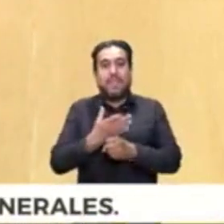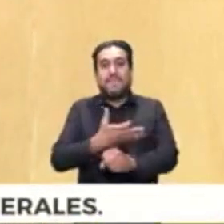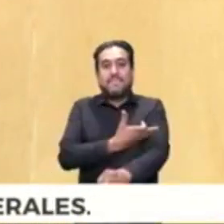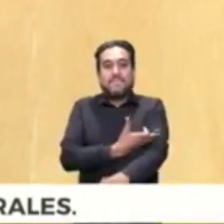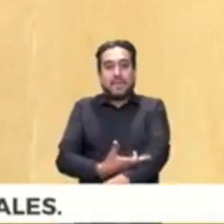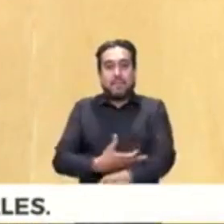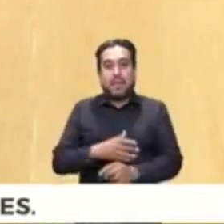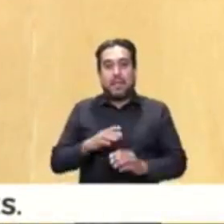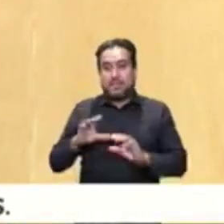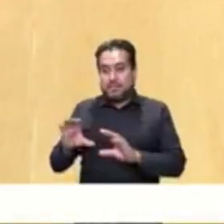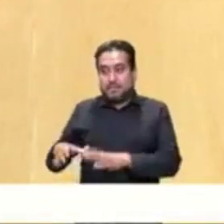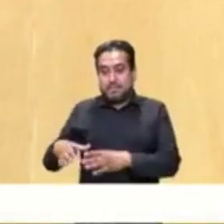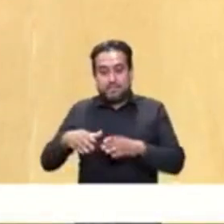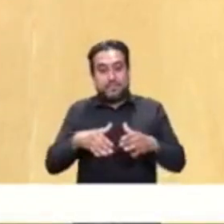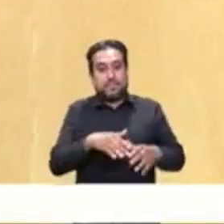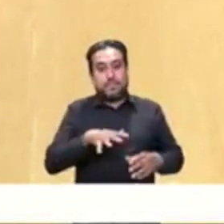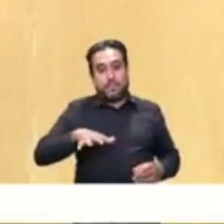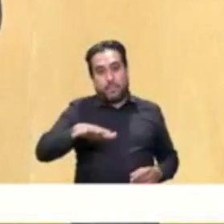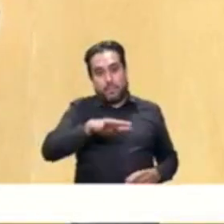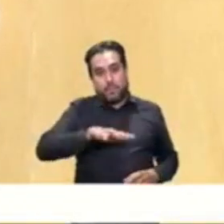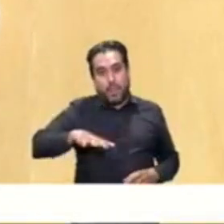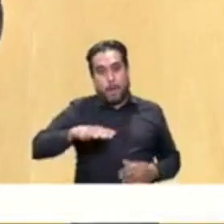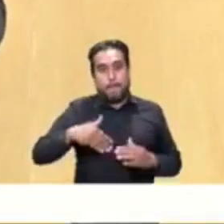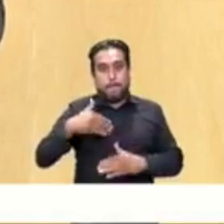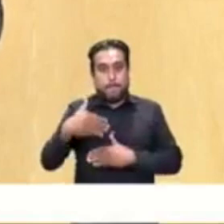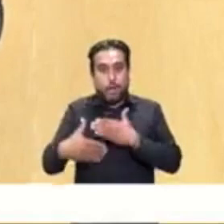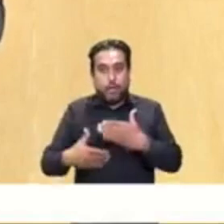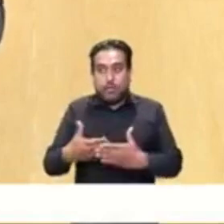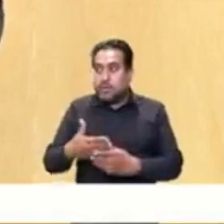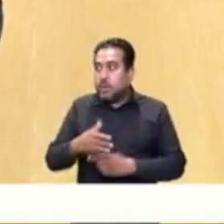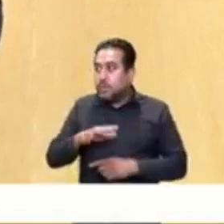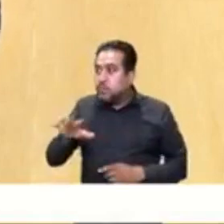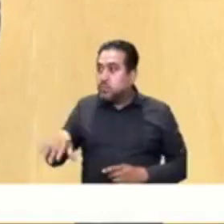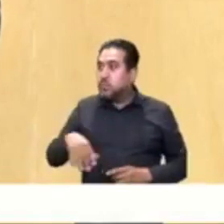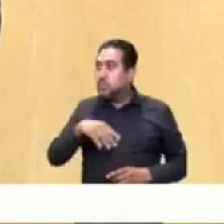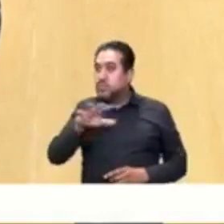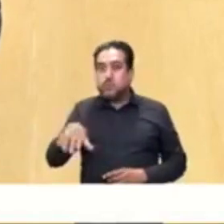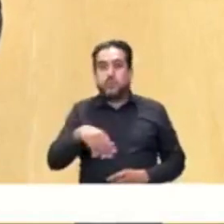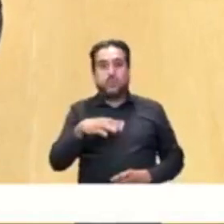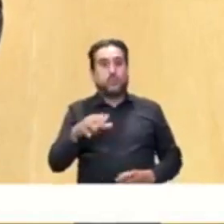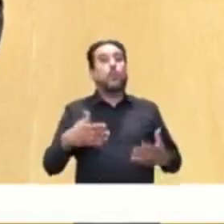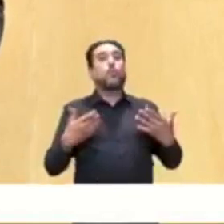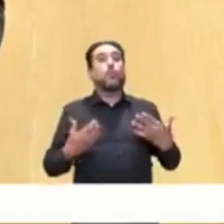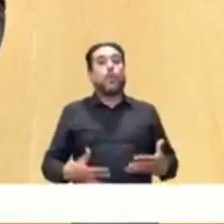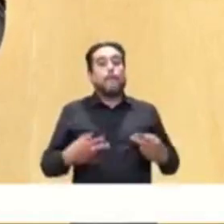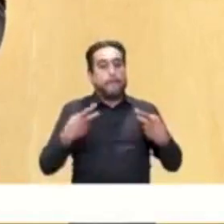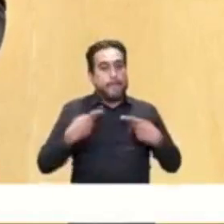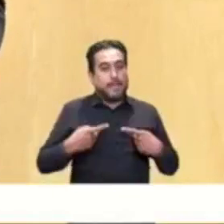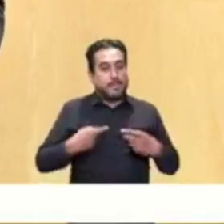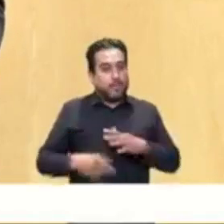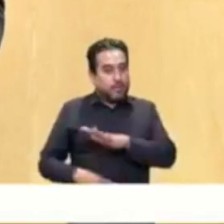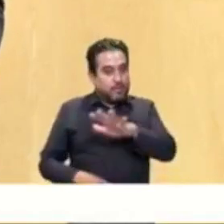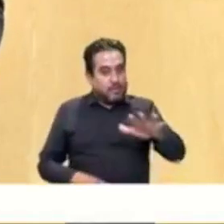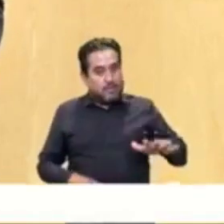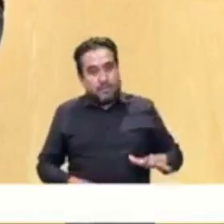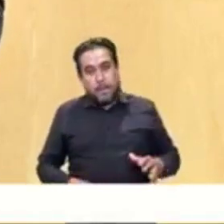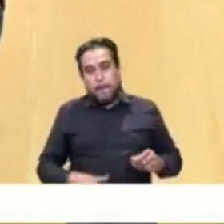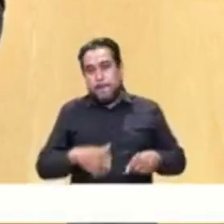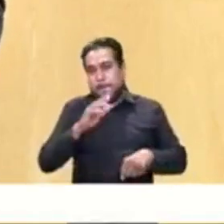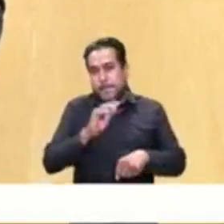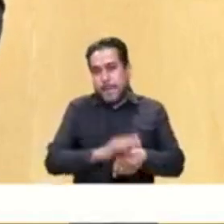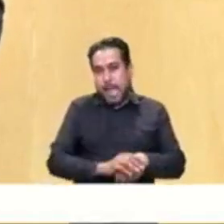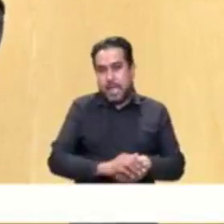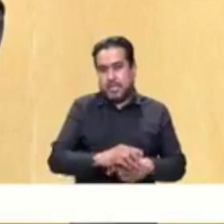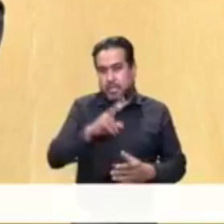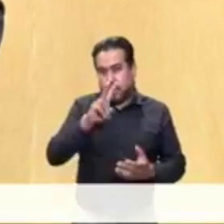y quienes acompañan sus procesos de búsqueda las cifras confirman que la desaparición de personas se ha disparado en Guanajuato desde